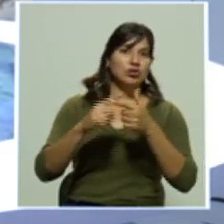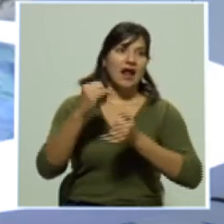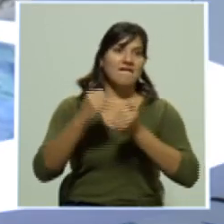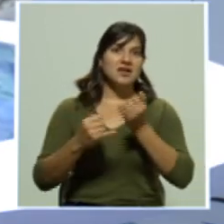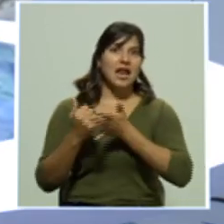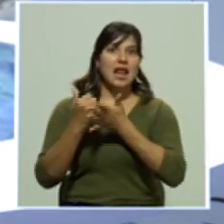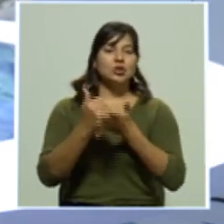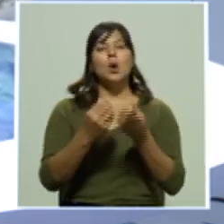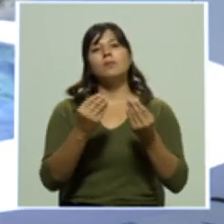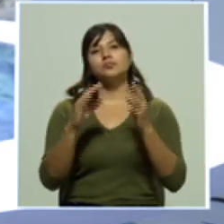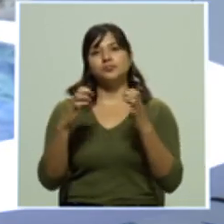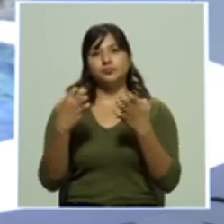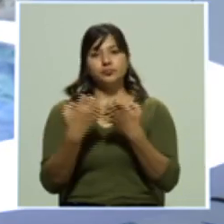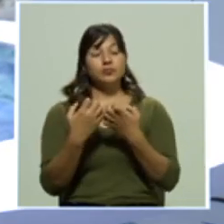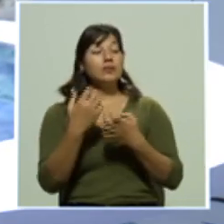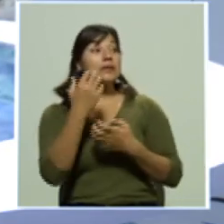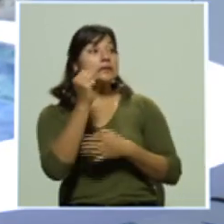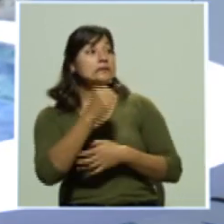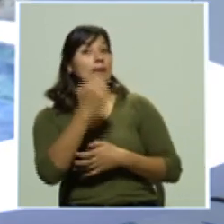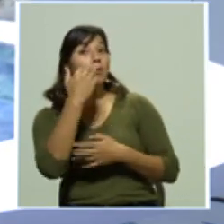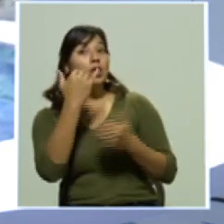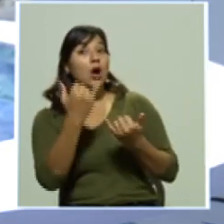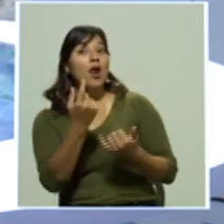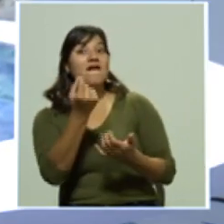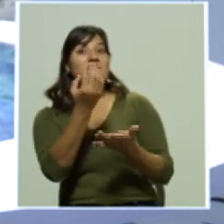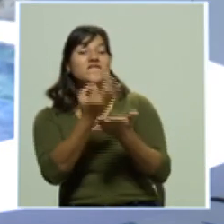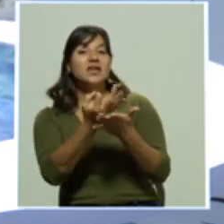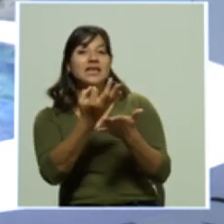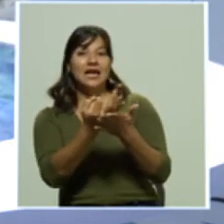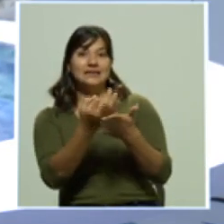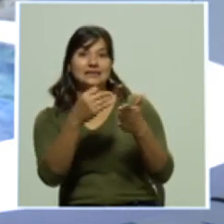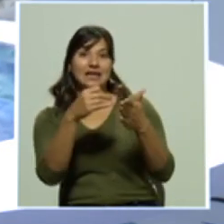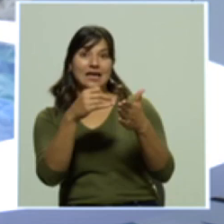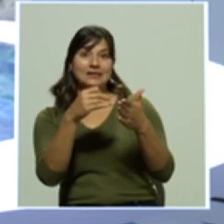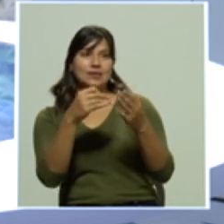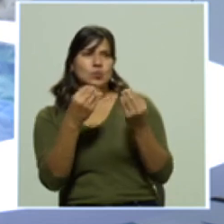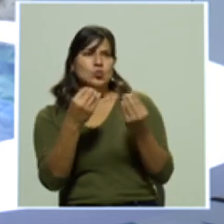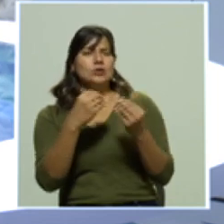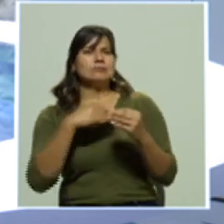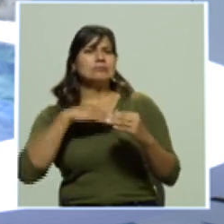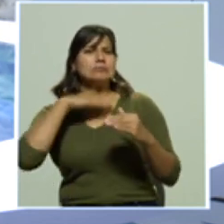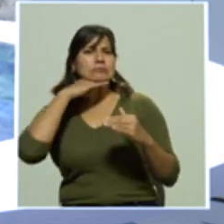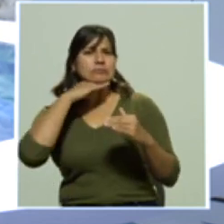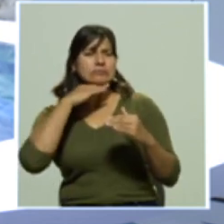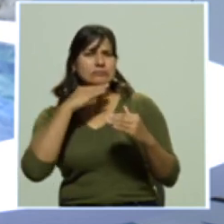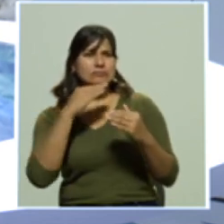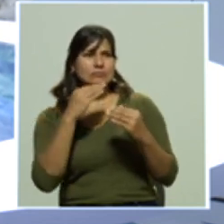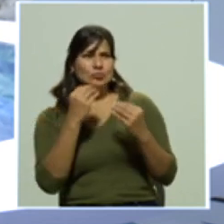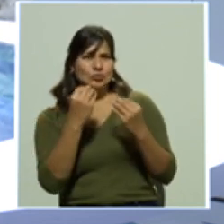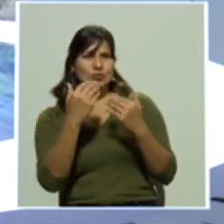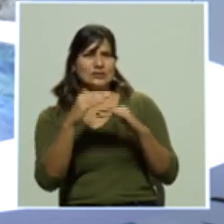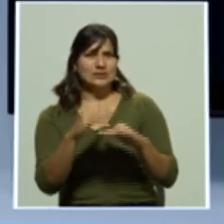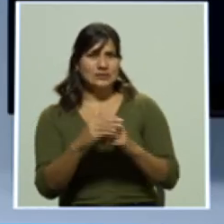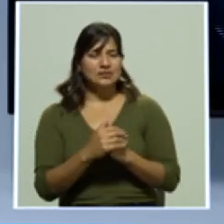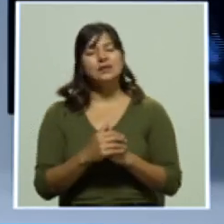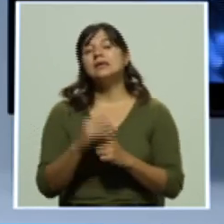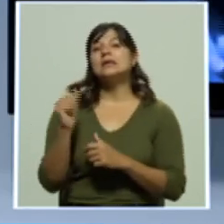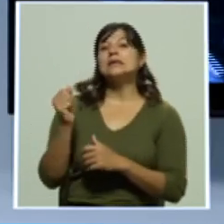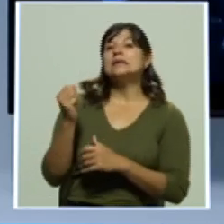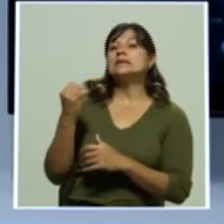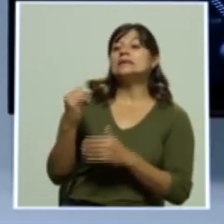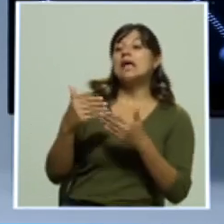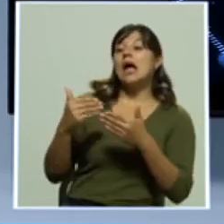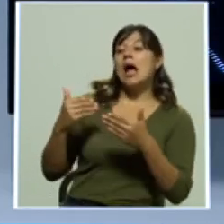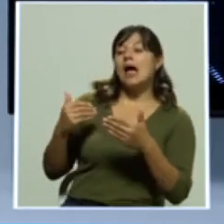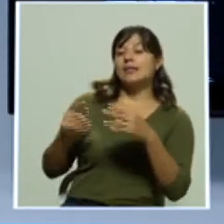unas finanzas que están completamente exhaustas. Imagínese, don Ernesto, que si antes de